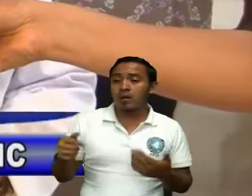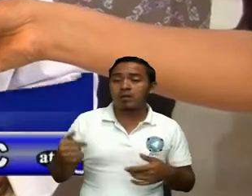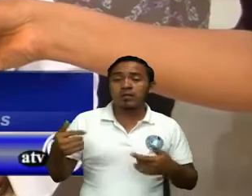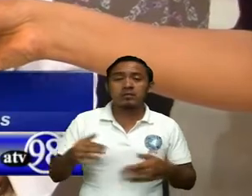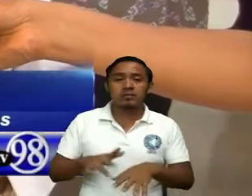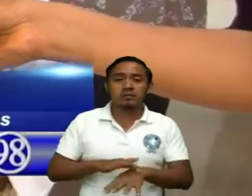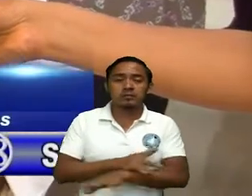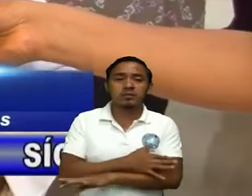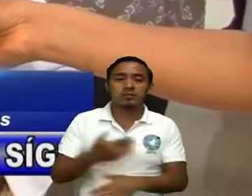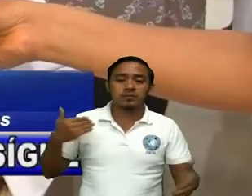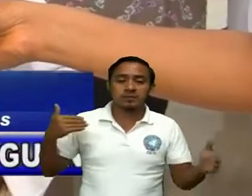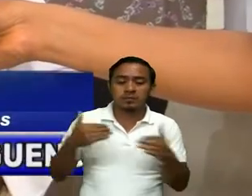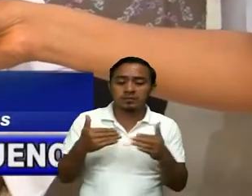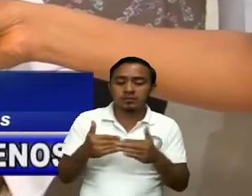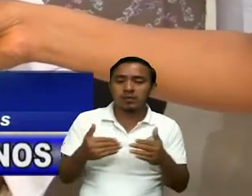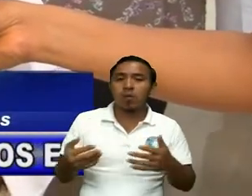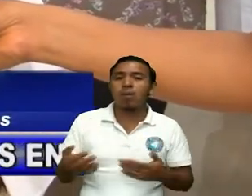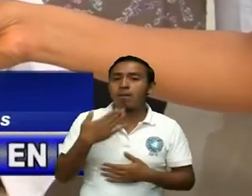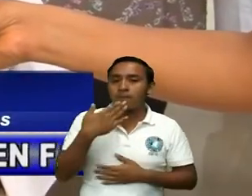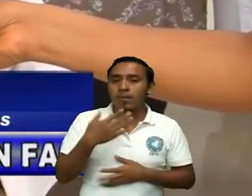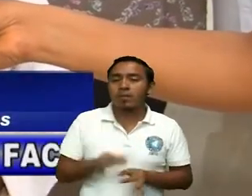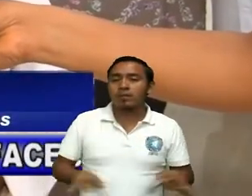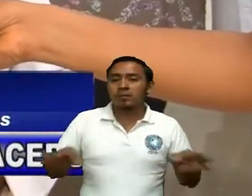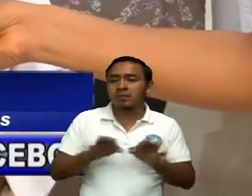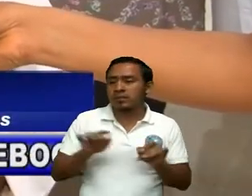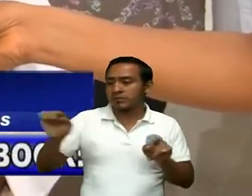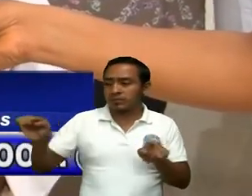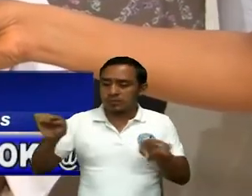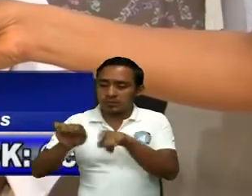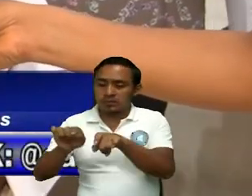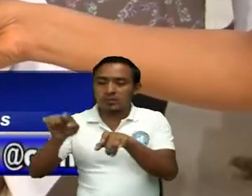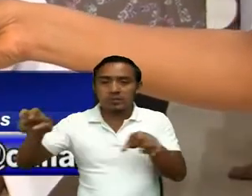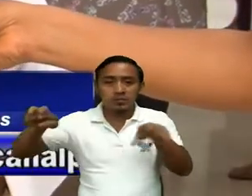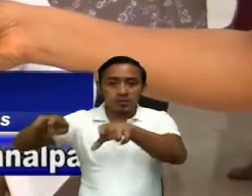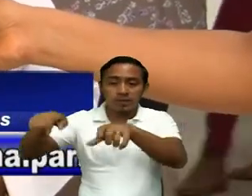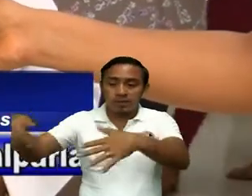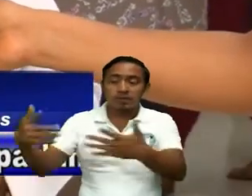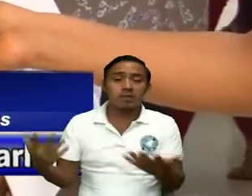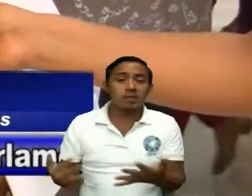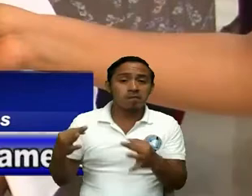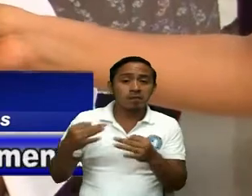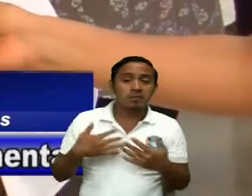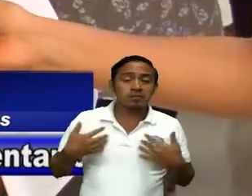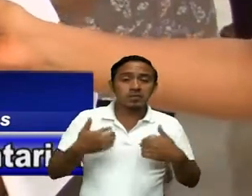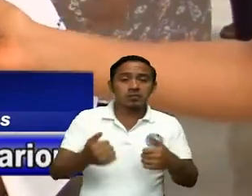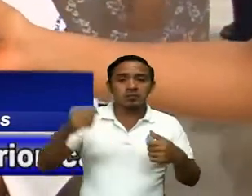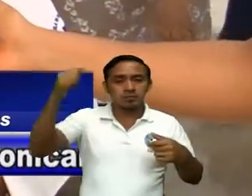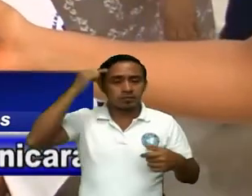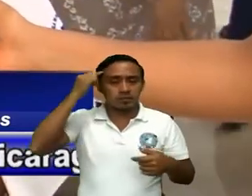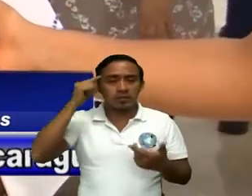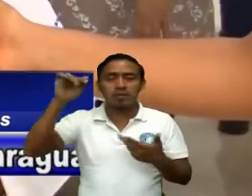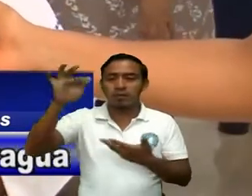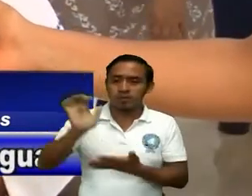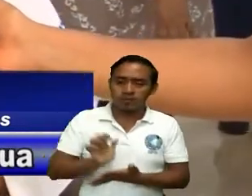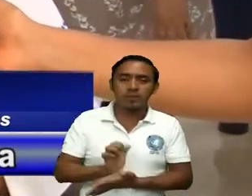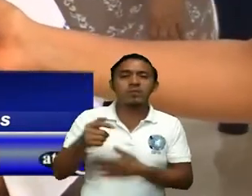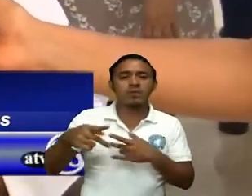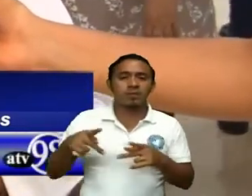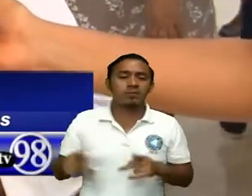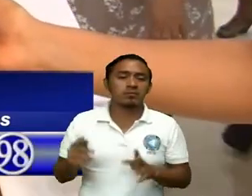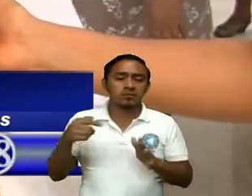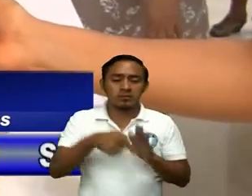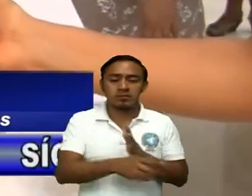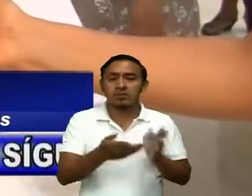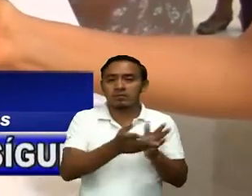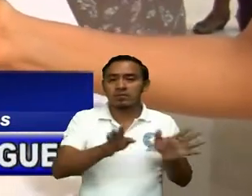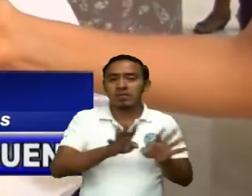familiar cerca es importante, creo, también para la situación de mejorar la salud mental y espiritual del paciente que está en el